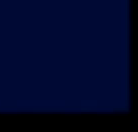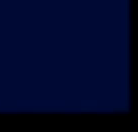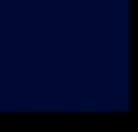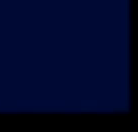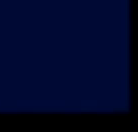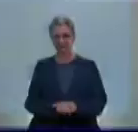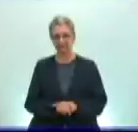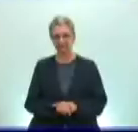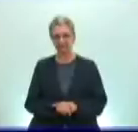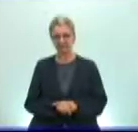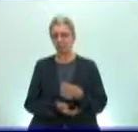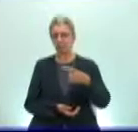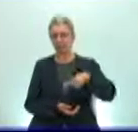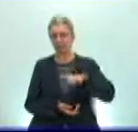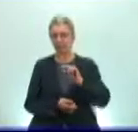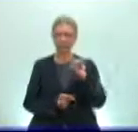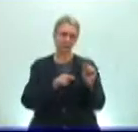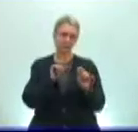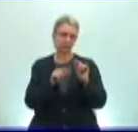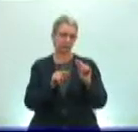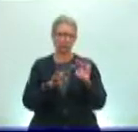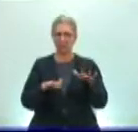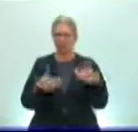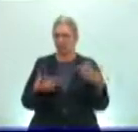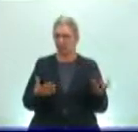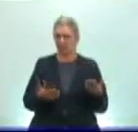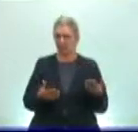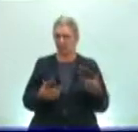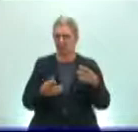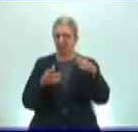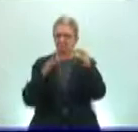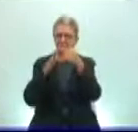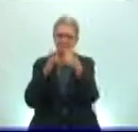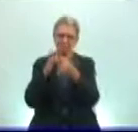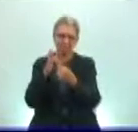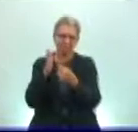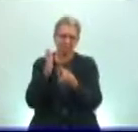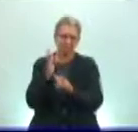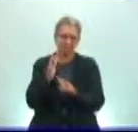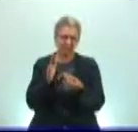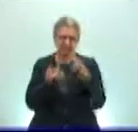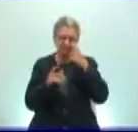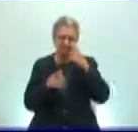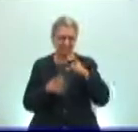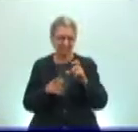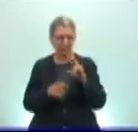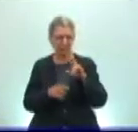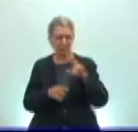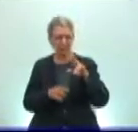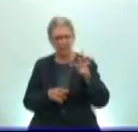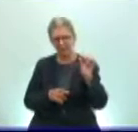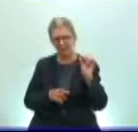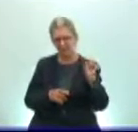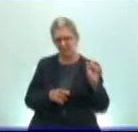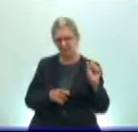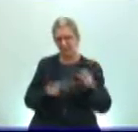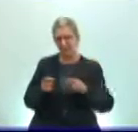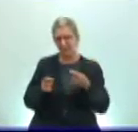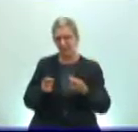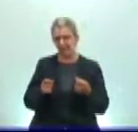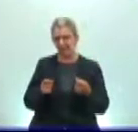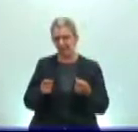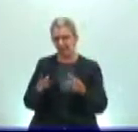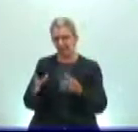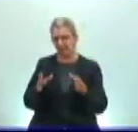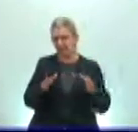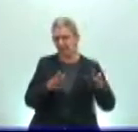Y ustedes se preguntarán, ¿en qué condiciones había terminado la URSS la guerra en el orden económico, político y